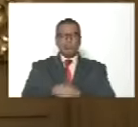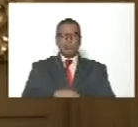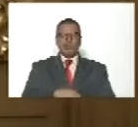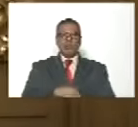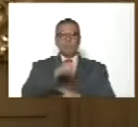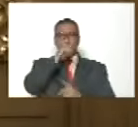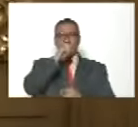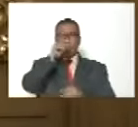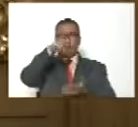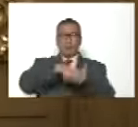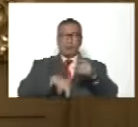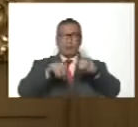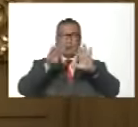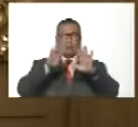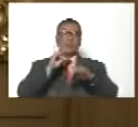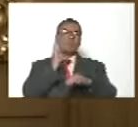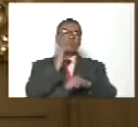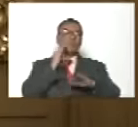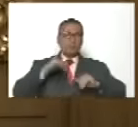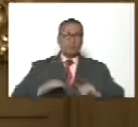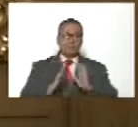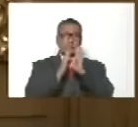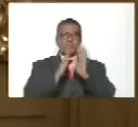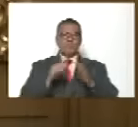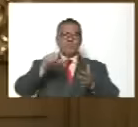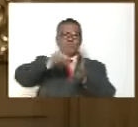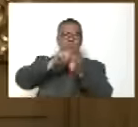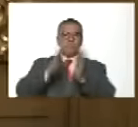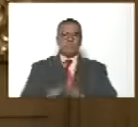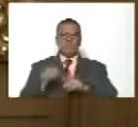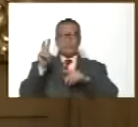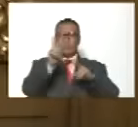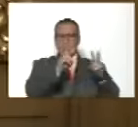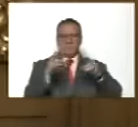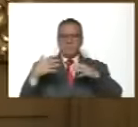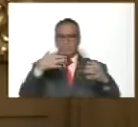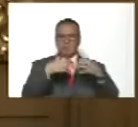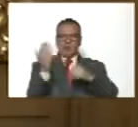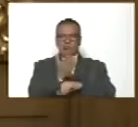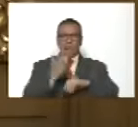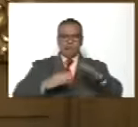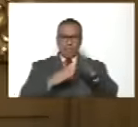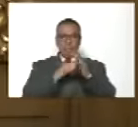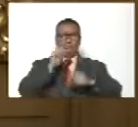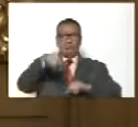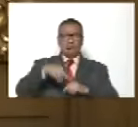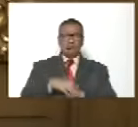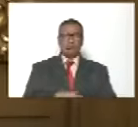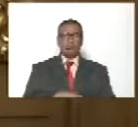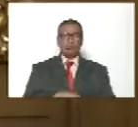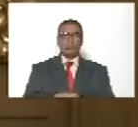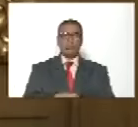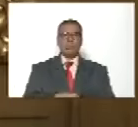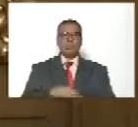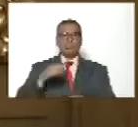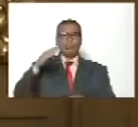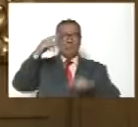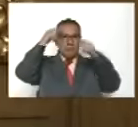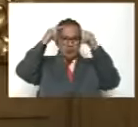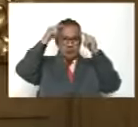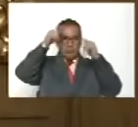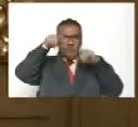En el año 2009 enfrentaba a Irán las más crueles sanciones, bloqueo también, y el comandante